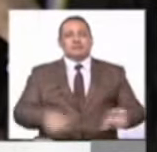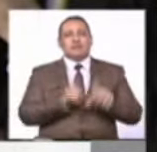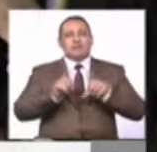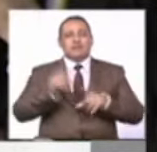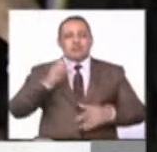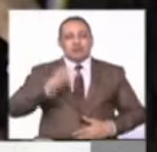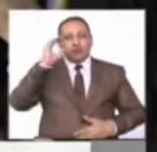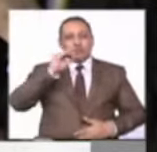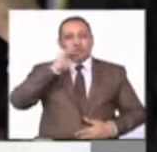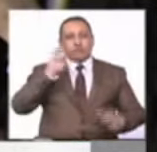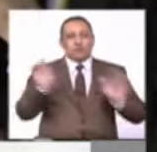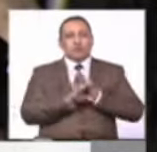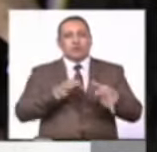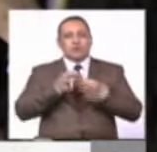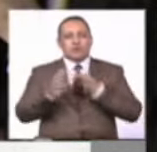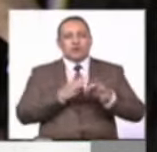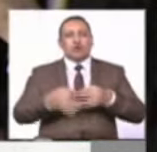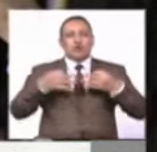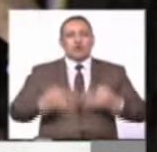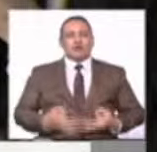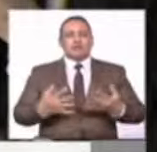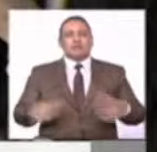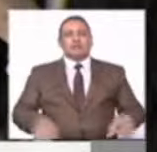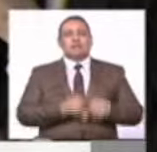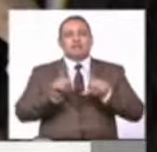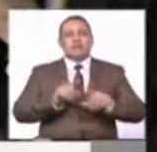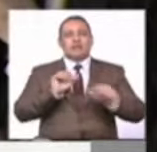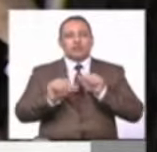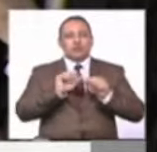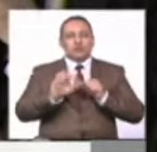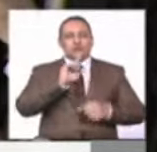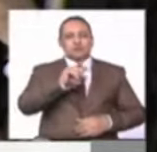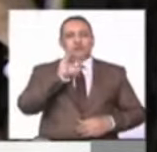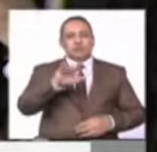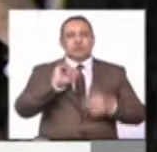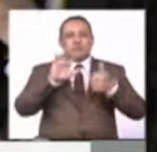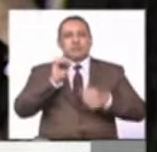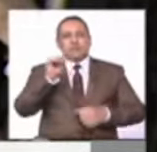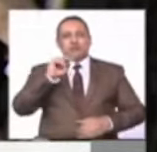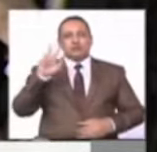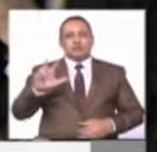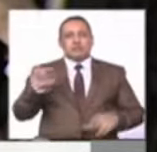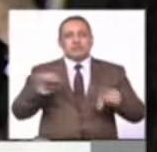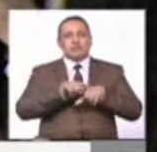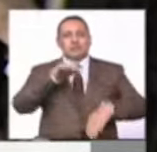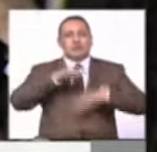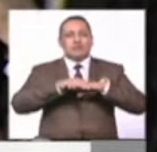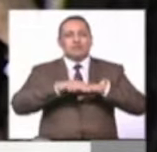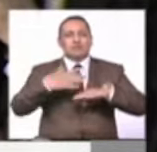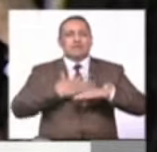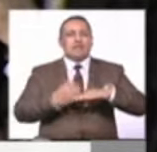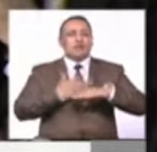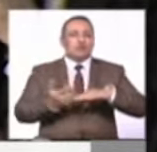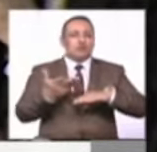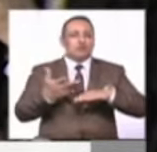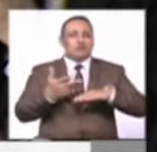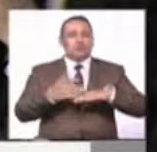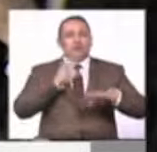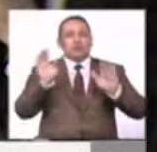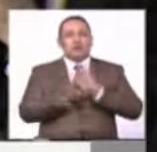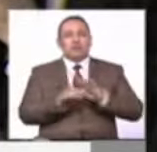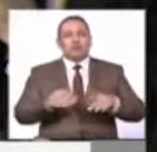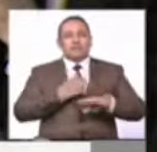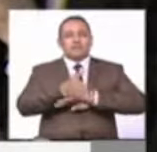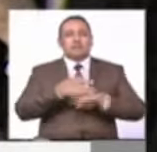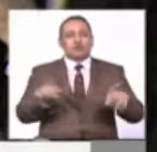de la opinión de interpretación correcta de que el artículo 156 inciso 3 es un límite etario máximo de